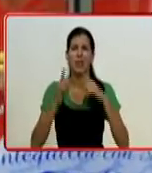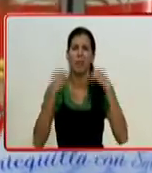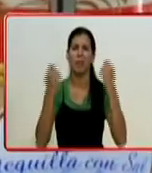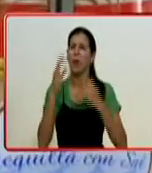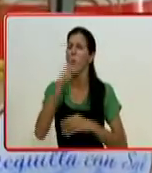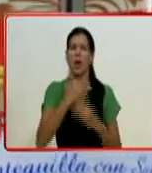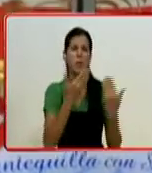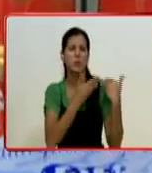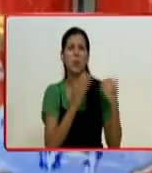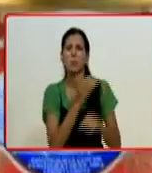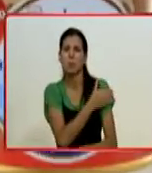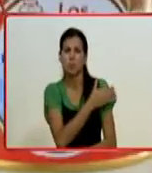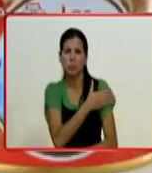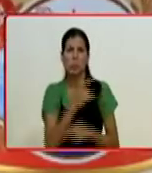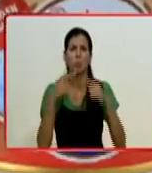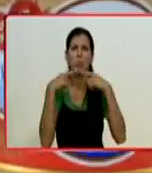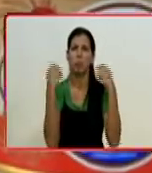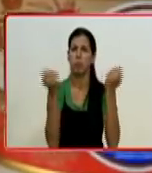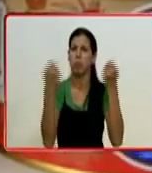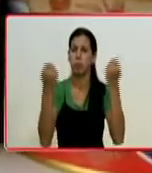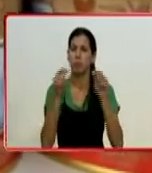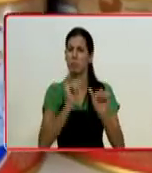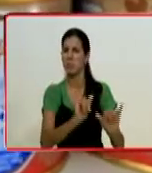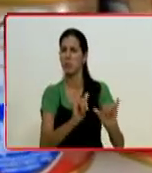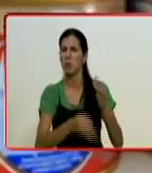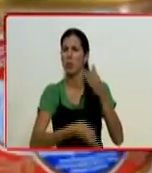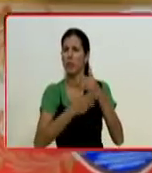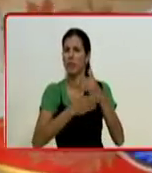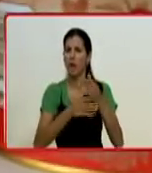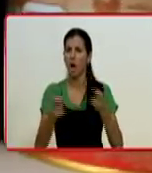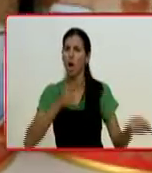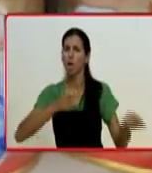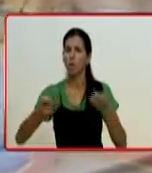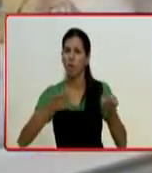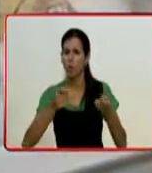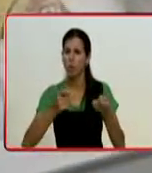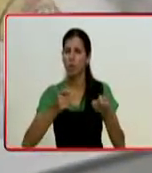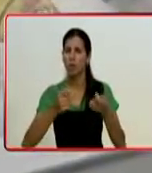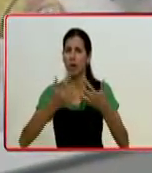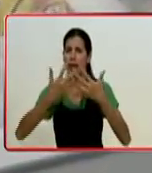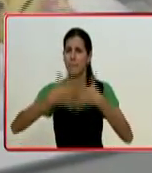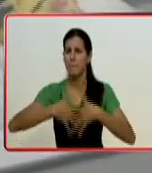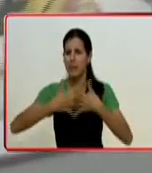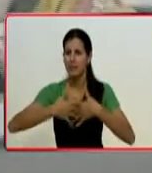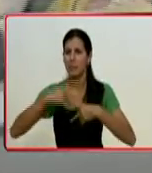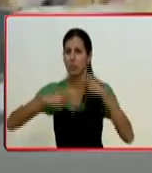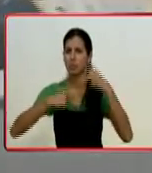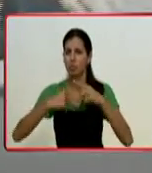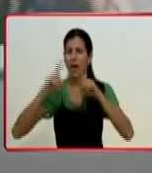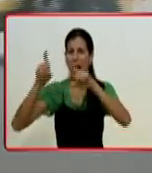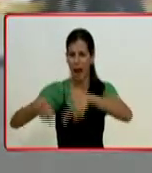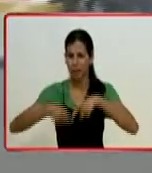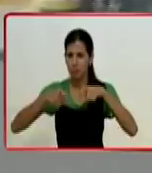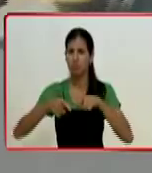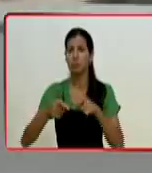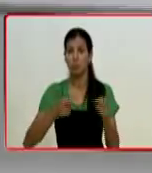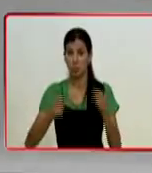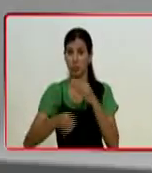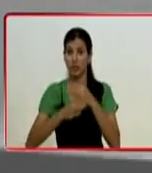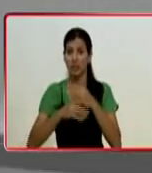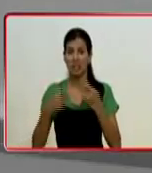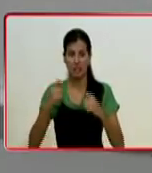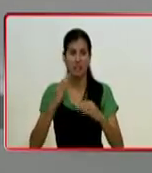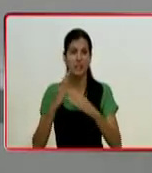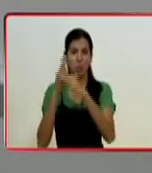de la oposición y los que manejan todavía gran parte del sector agroproductivo nacional han querido llevarle el saboteo al